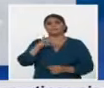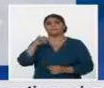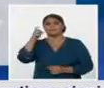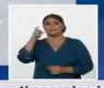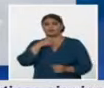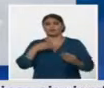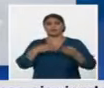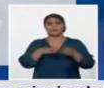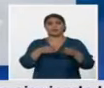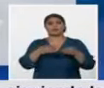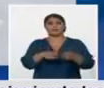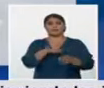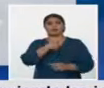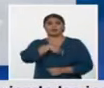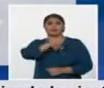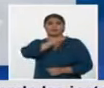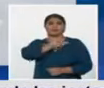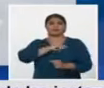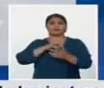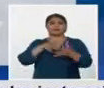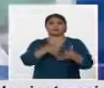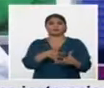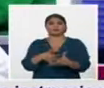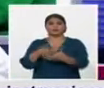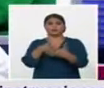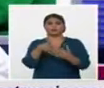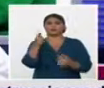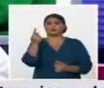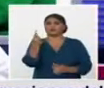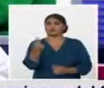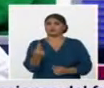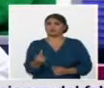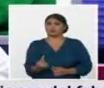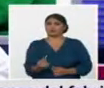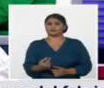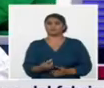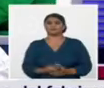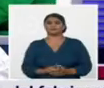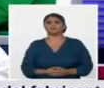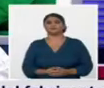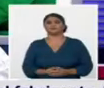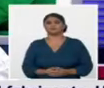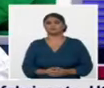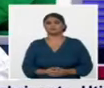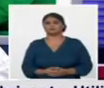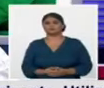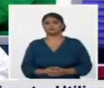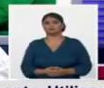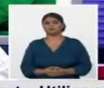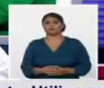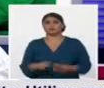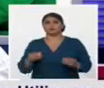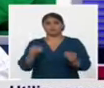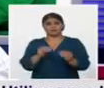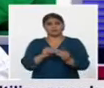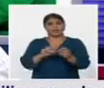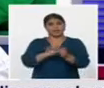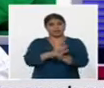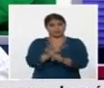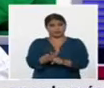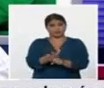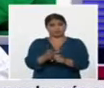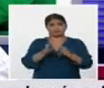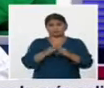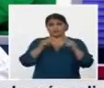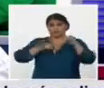Unidos, 1 de cada uno. Los extranjeros diagnosticados ayer en Cuba, 12.